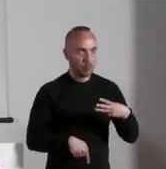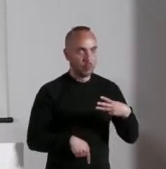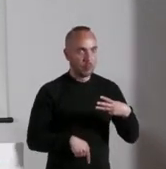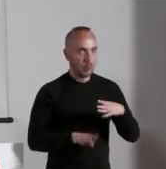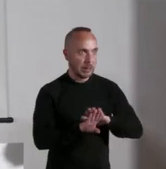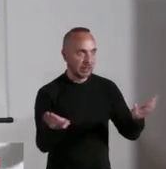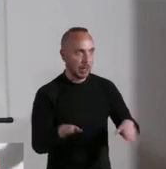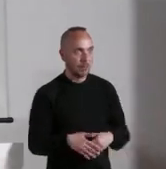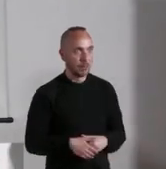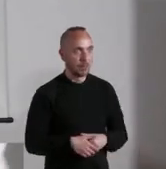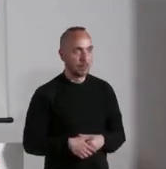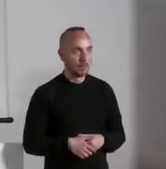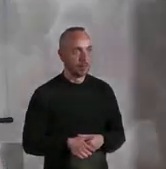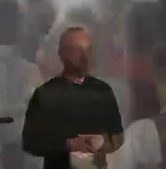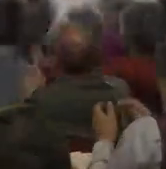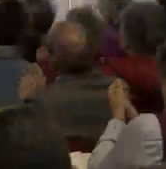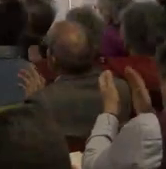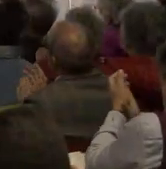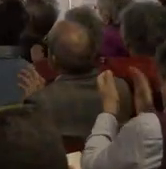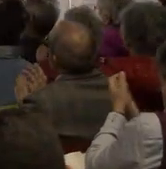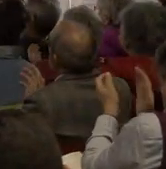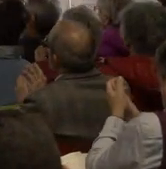sí. Gracias.